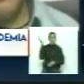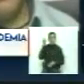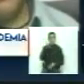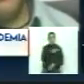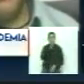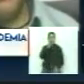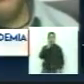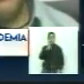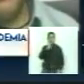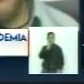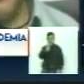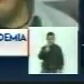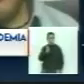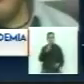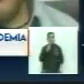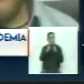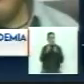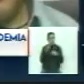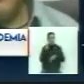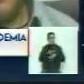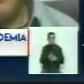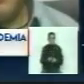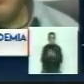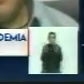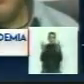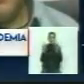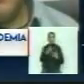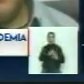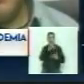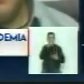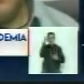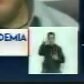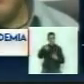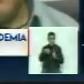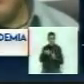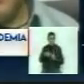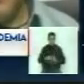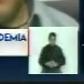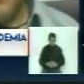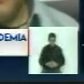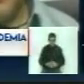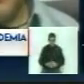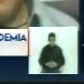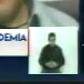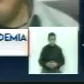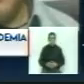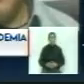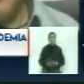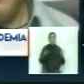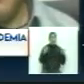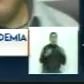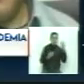universitario de la UTE. Junto aquí hemos dialogado sobre ese incremento del COVID-19 o coronavirus en la ciudad capital. Hemos superado a la ciudad de